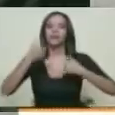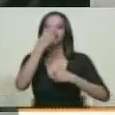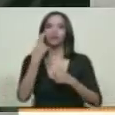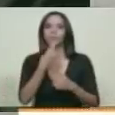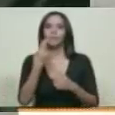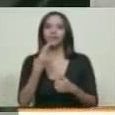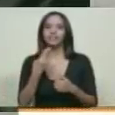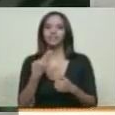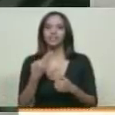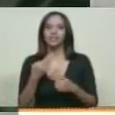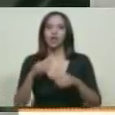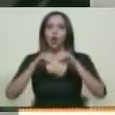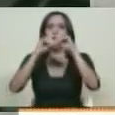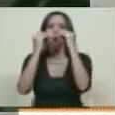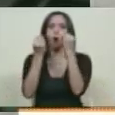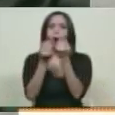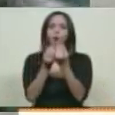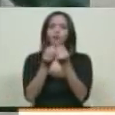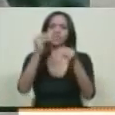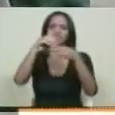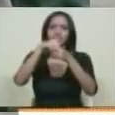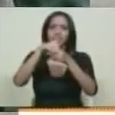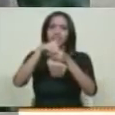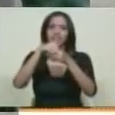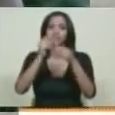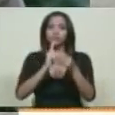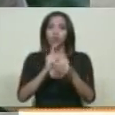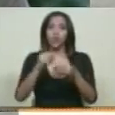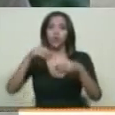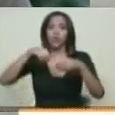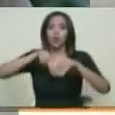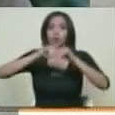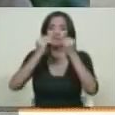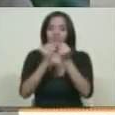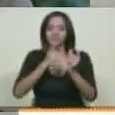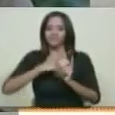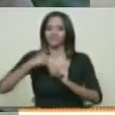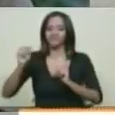Salir de las oficinas, salir de los despachos,